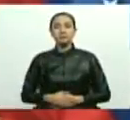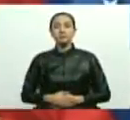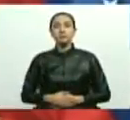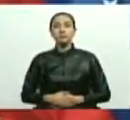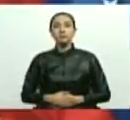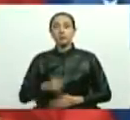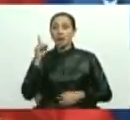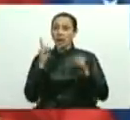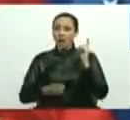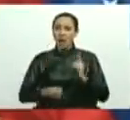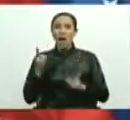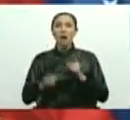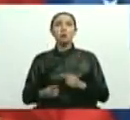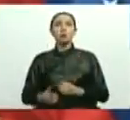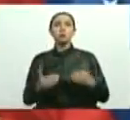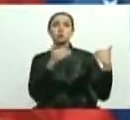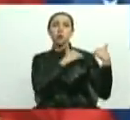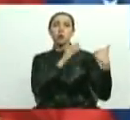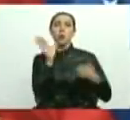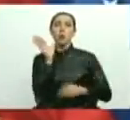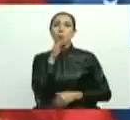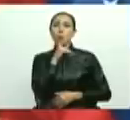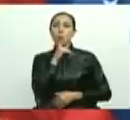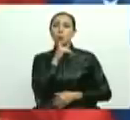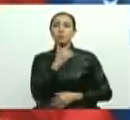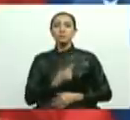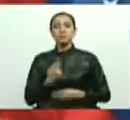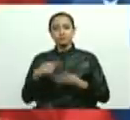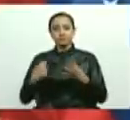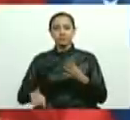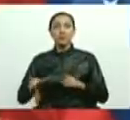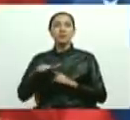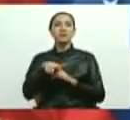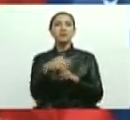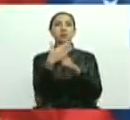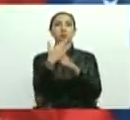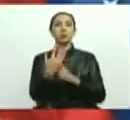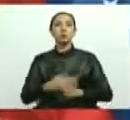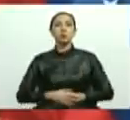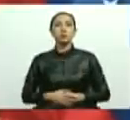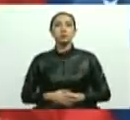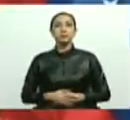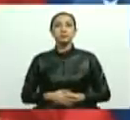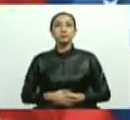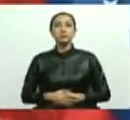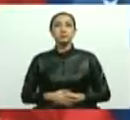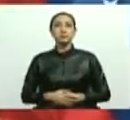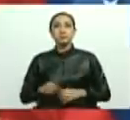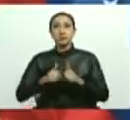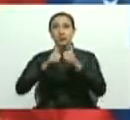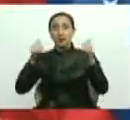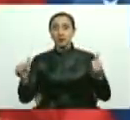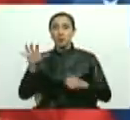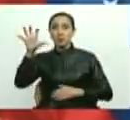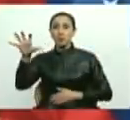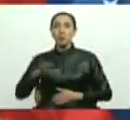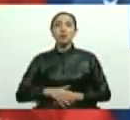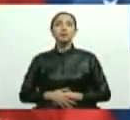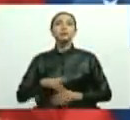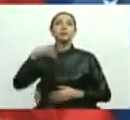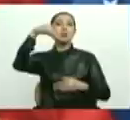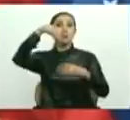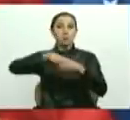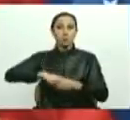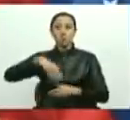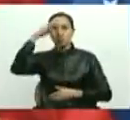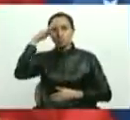de manera irresponsable y totalmente ajenos al sentido de patria claman, de intervención militar